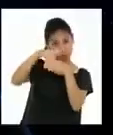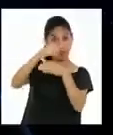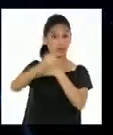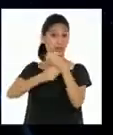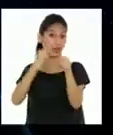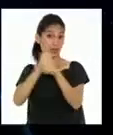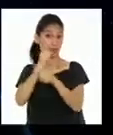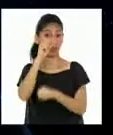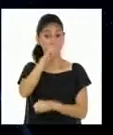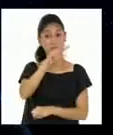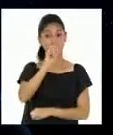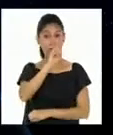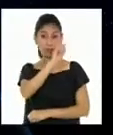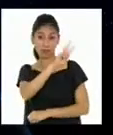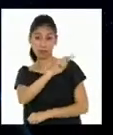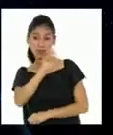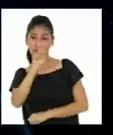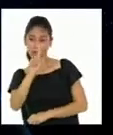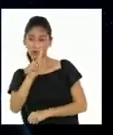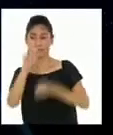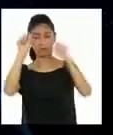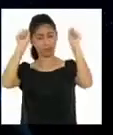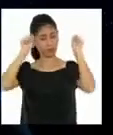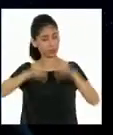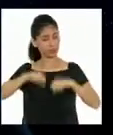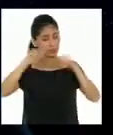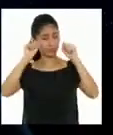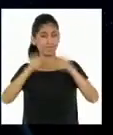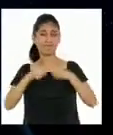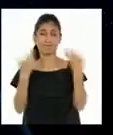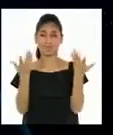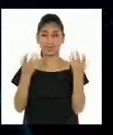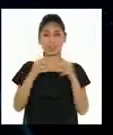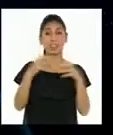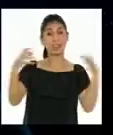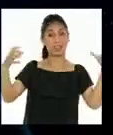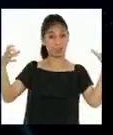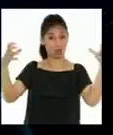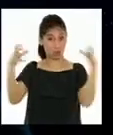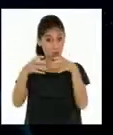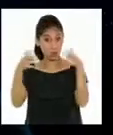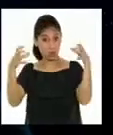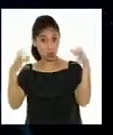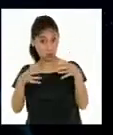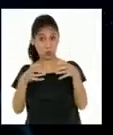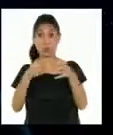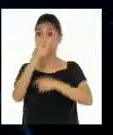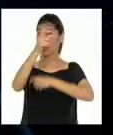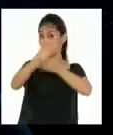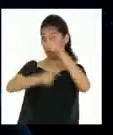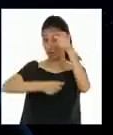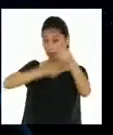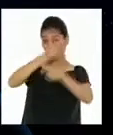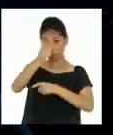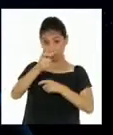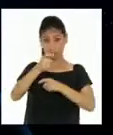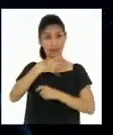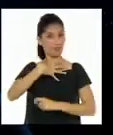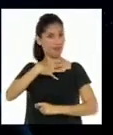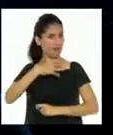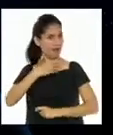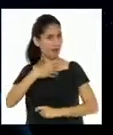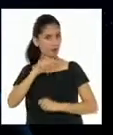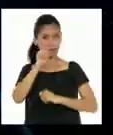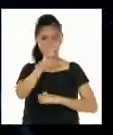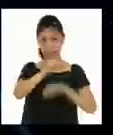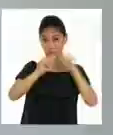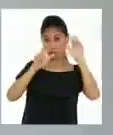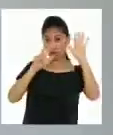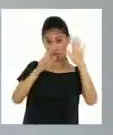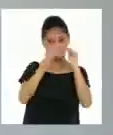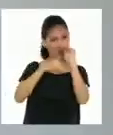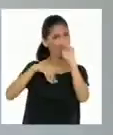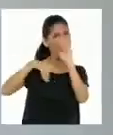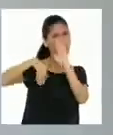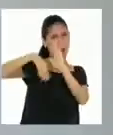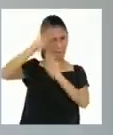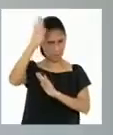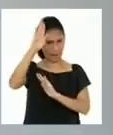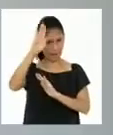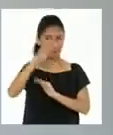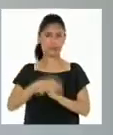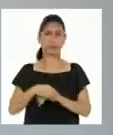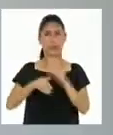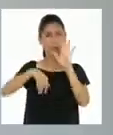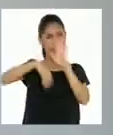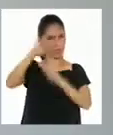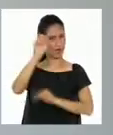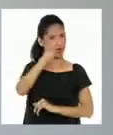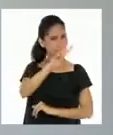bastante numerosa, ya que está compuesta por todas y todos los ciudadanos mayores de edad de todo el país. Son más de 25 millones